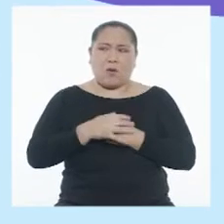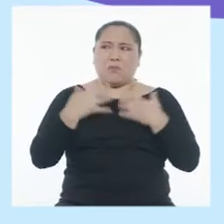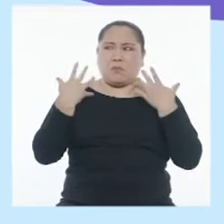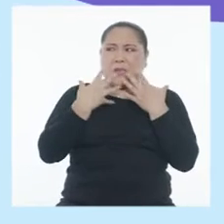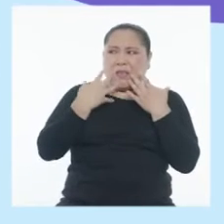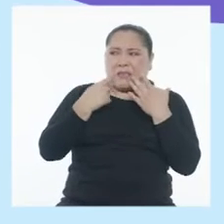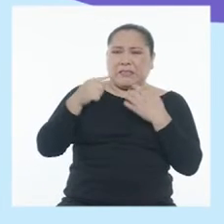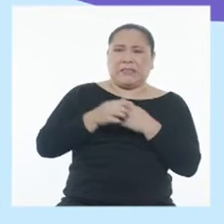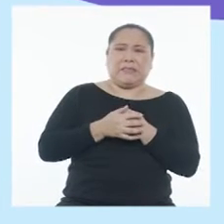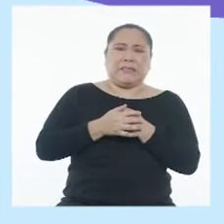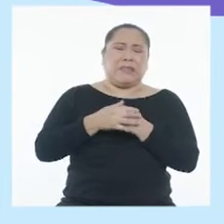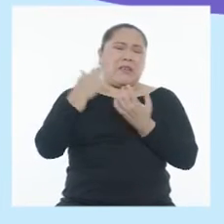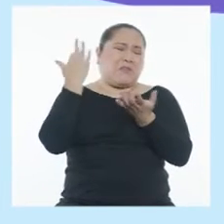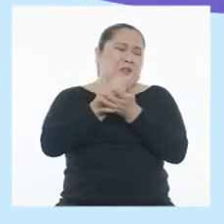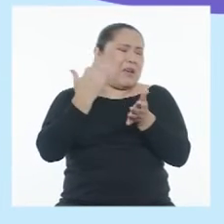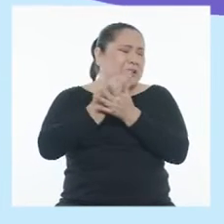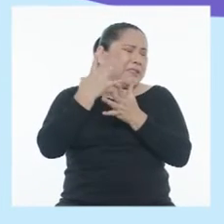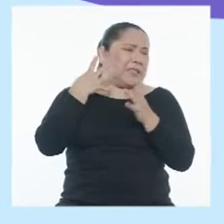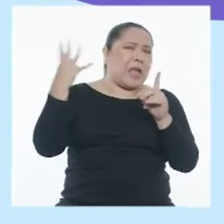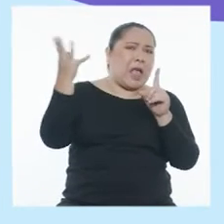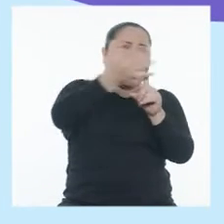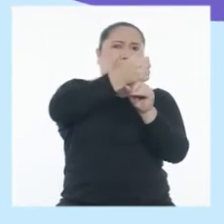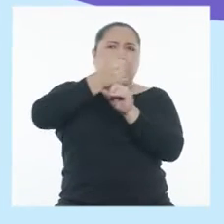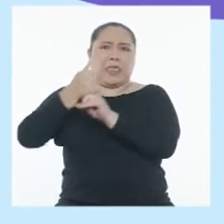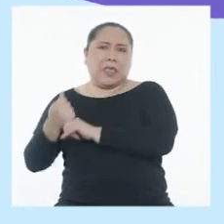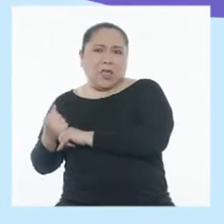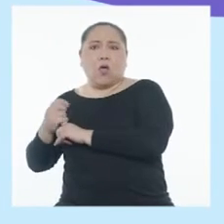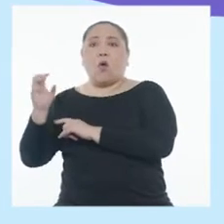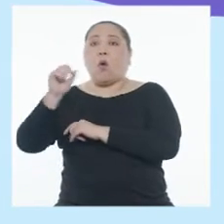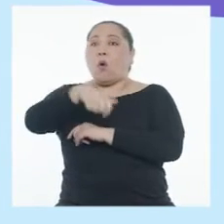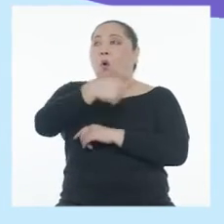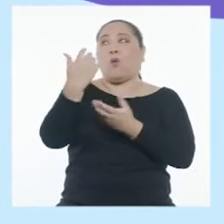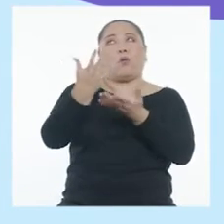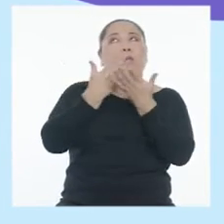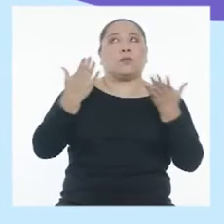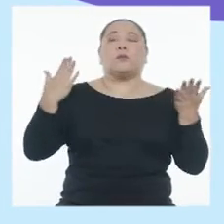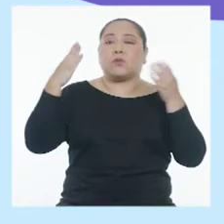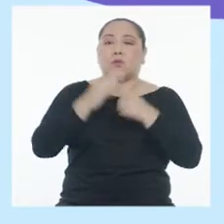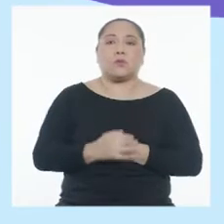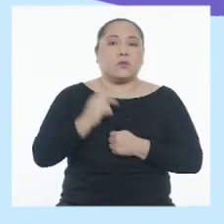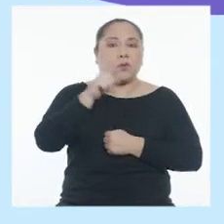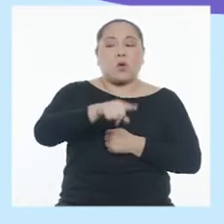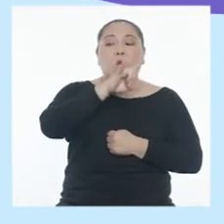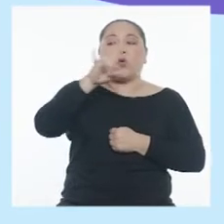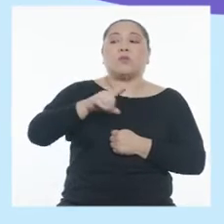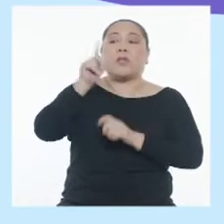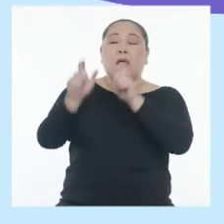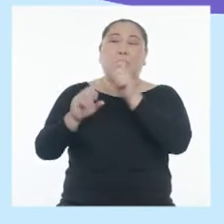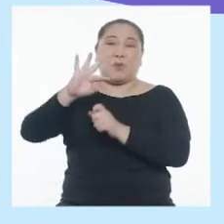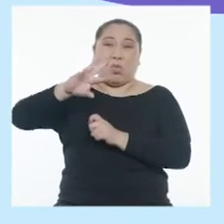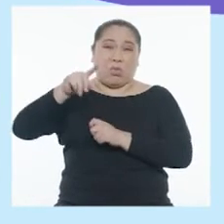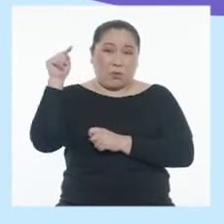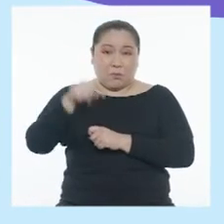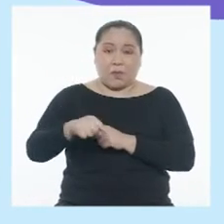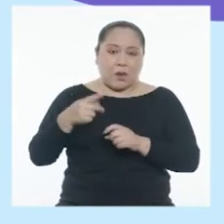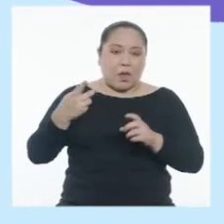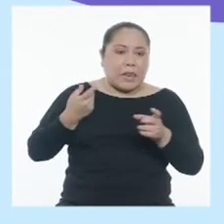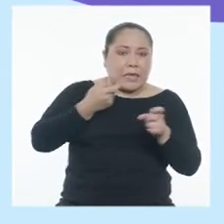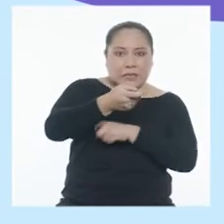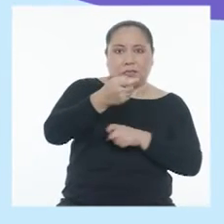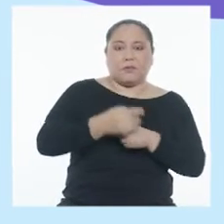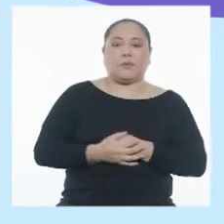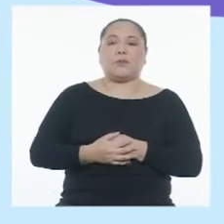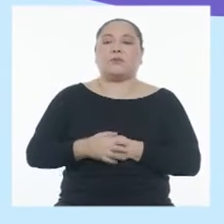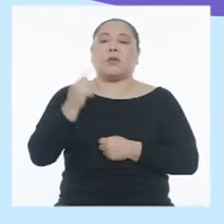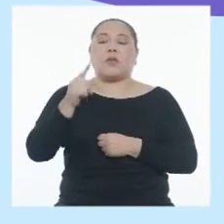roben, a que sean extorsionados, secuestrados o otras de las modalidades que utilizan los delincuentes para sus